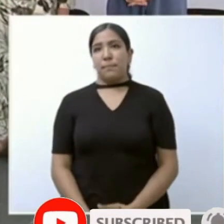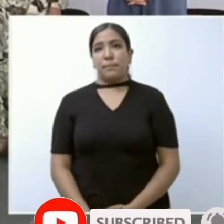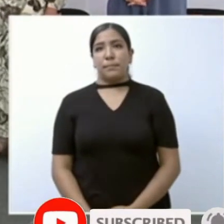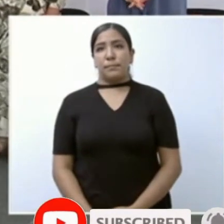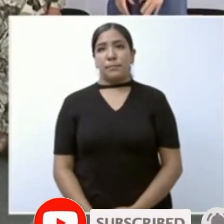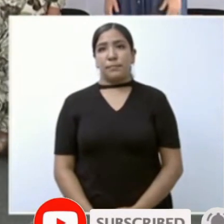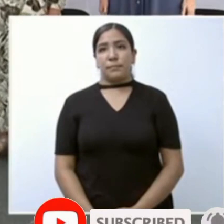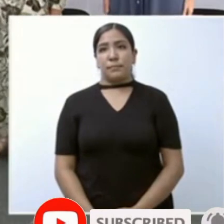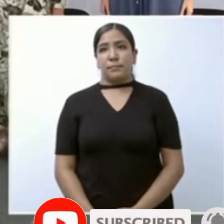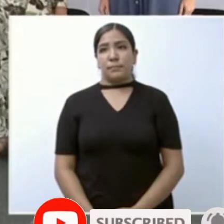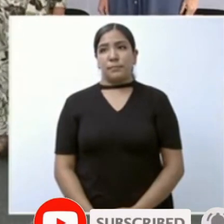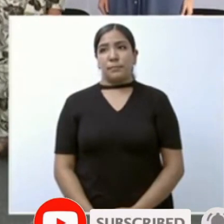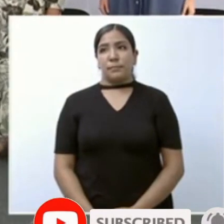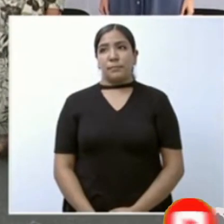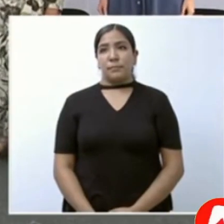y